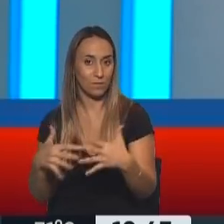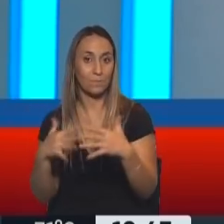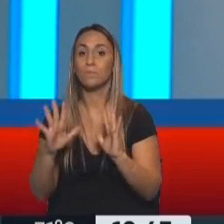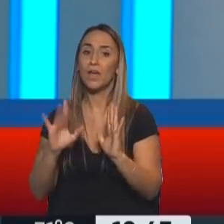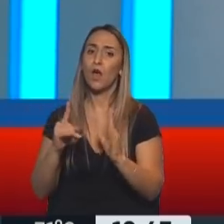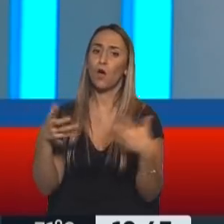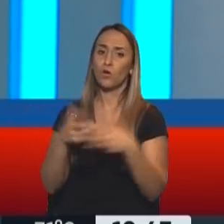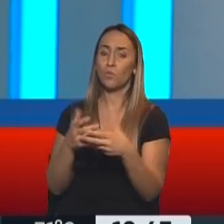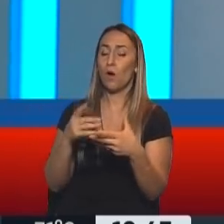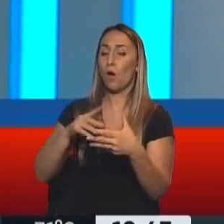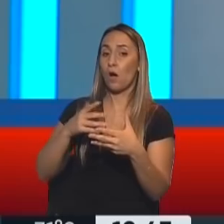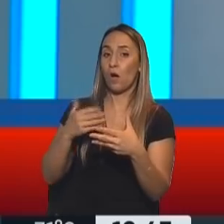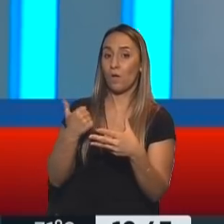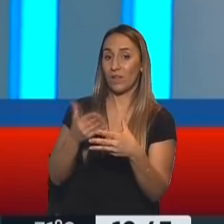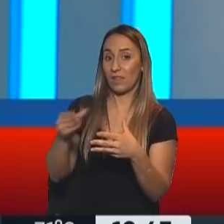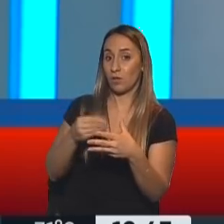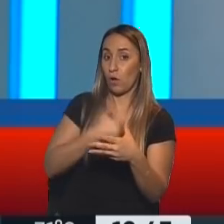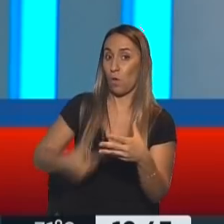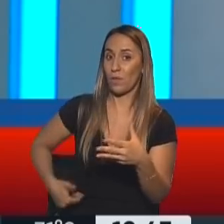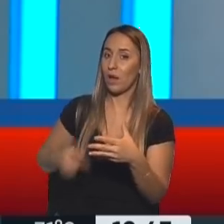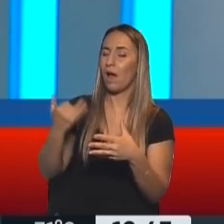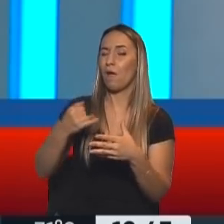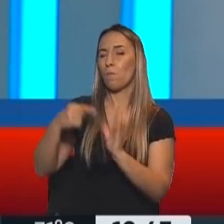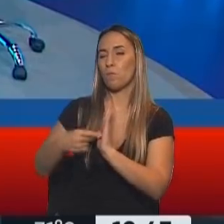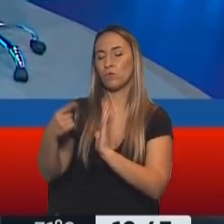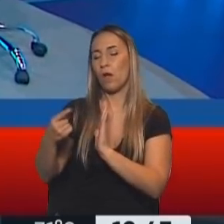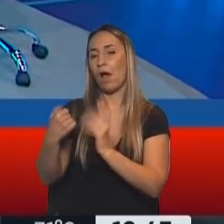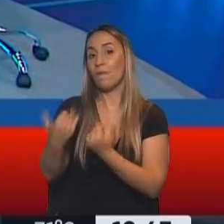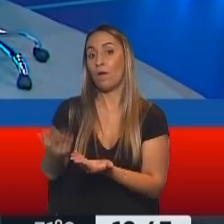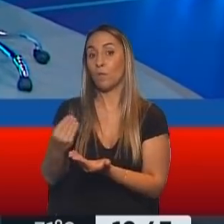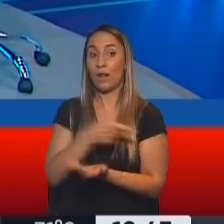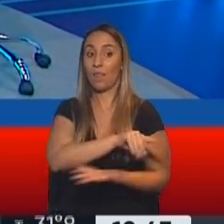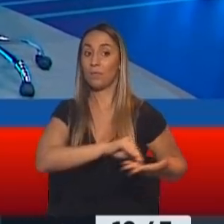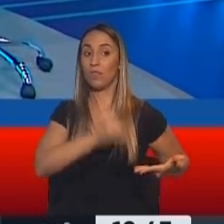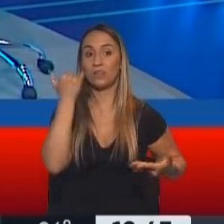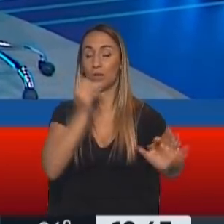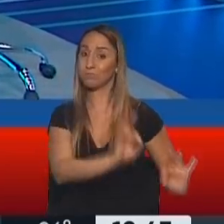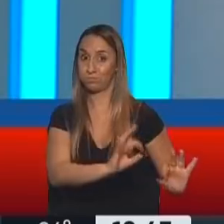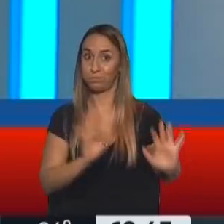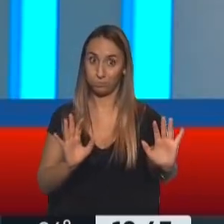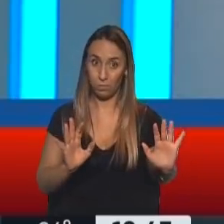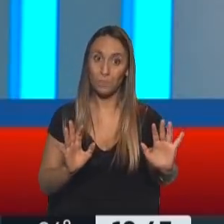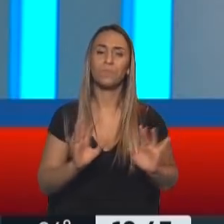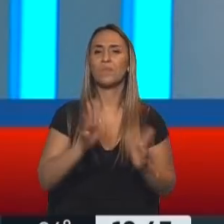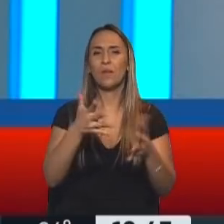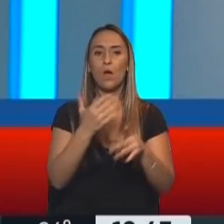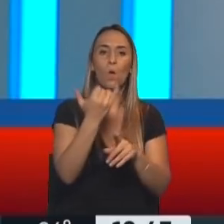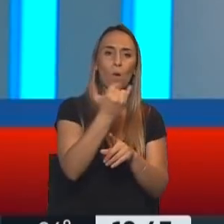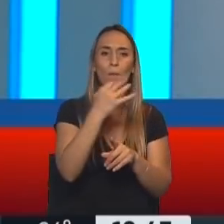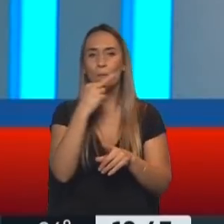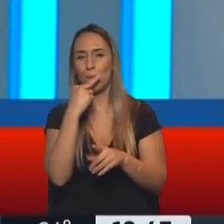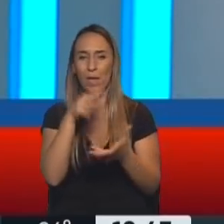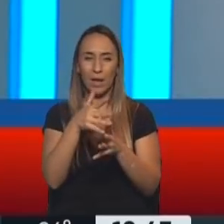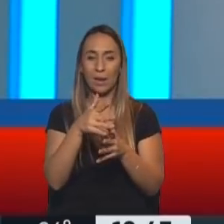oficialismo, a favor, que va a ser la aprobación por parte de la Cámara de Diputados. Bien, el viernes podría tratarse en diputados. Entre jueves y viernes hay sesión en